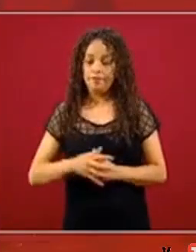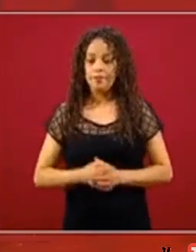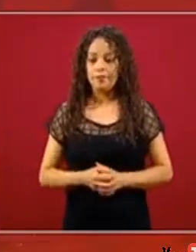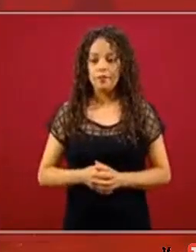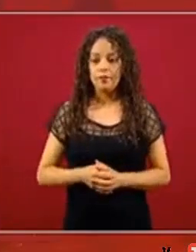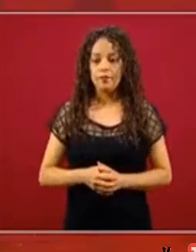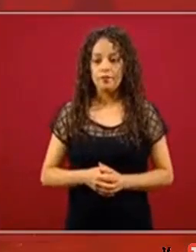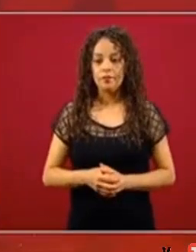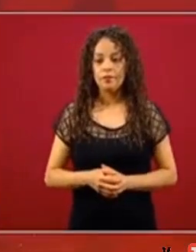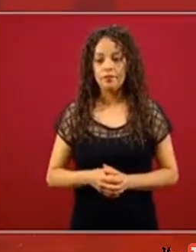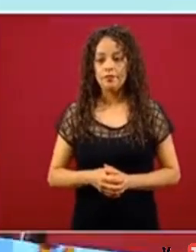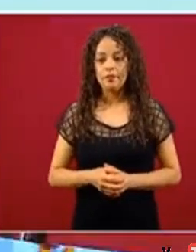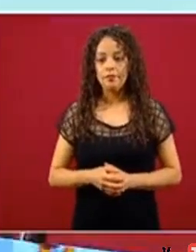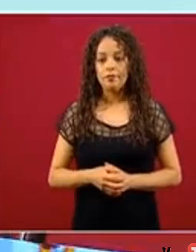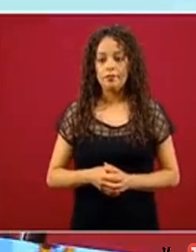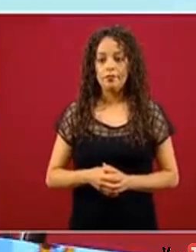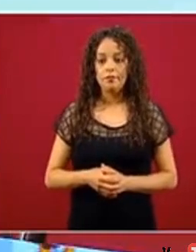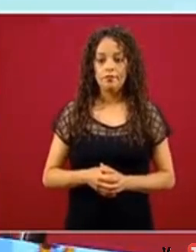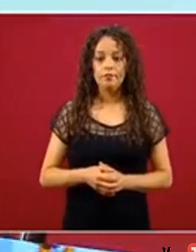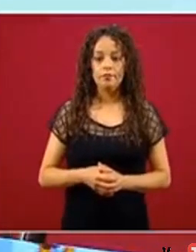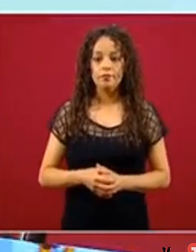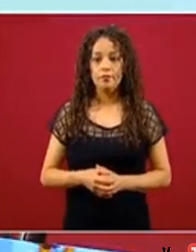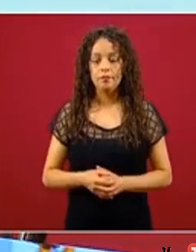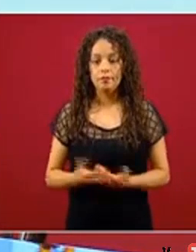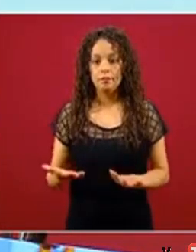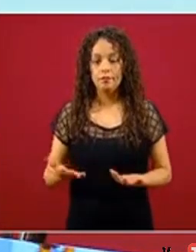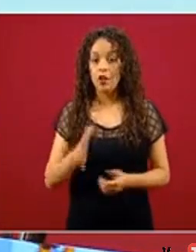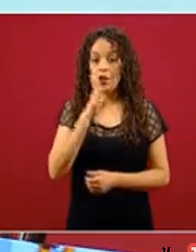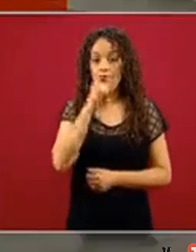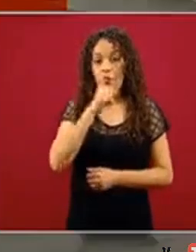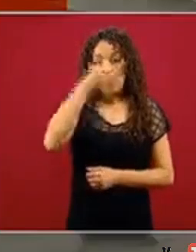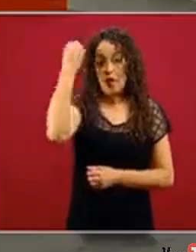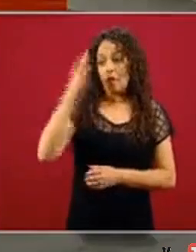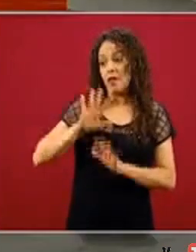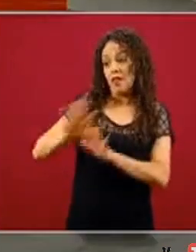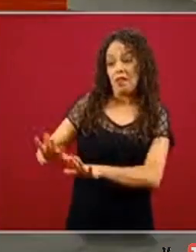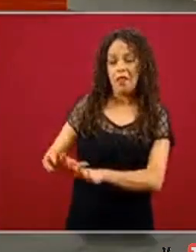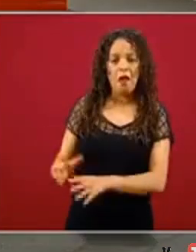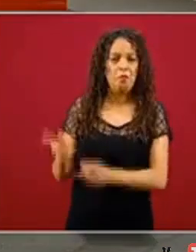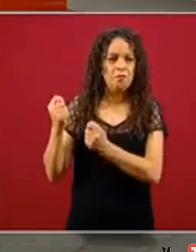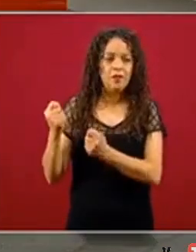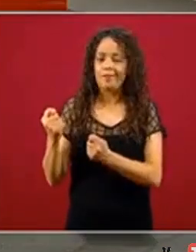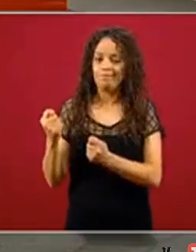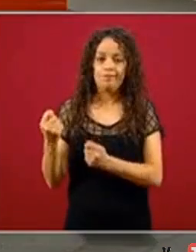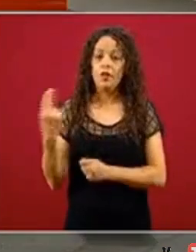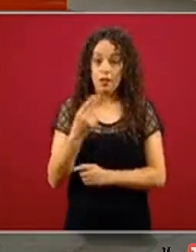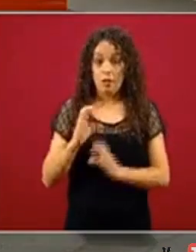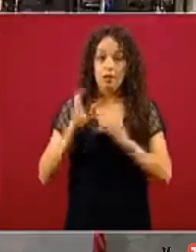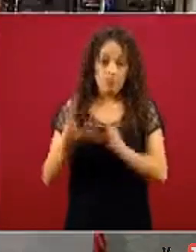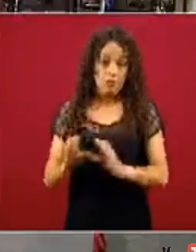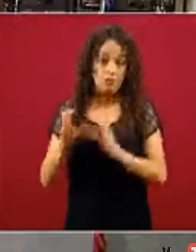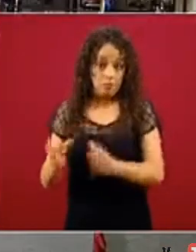tratarle como si no lo fuera. Gracias. Dulce Soto.